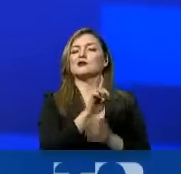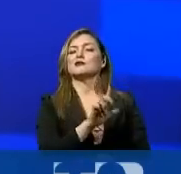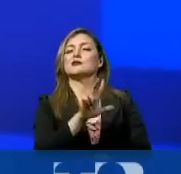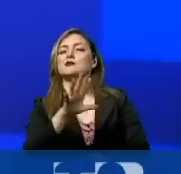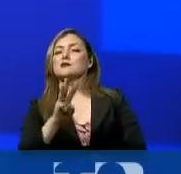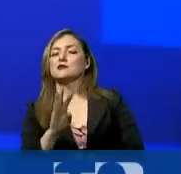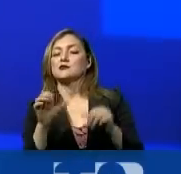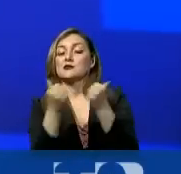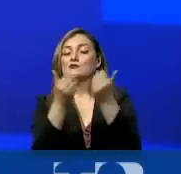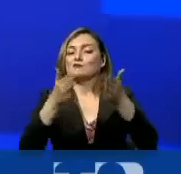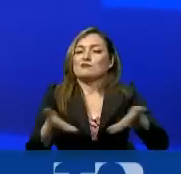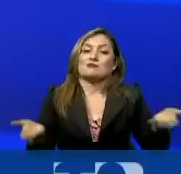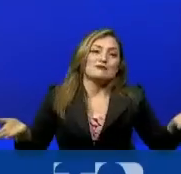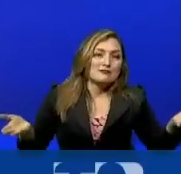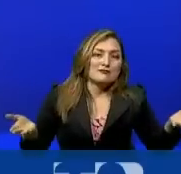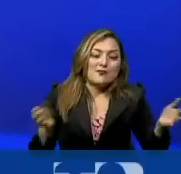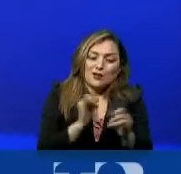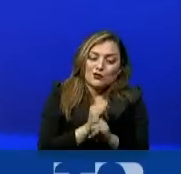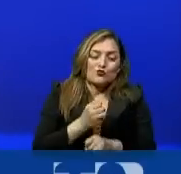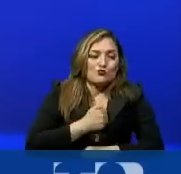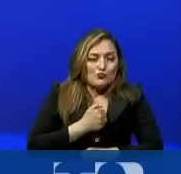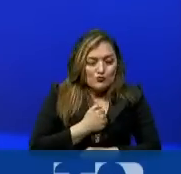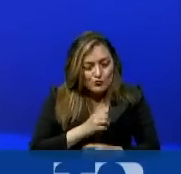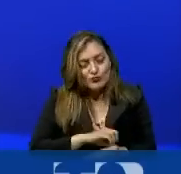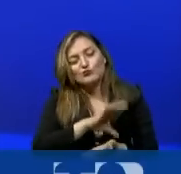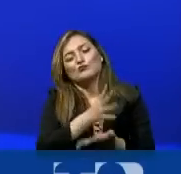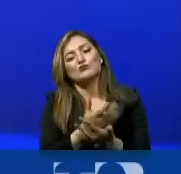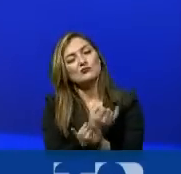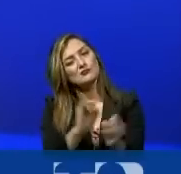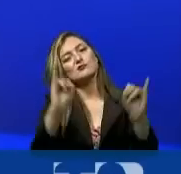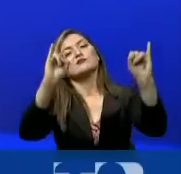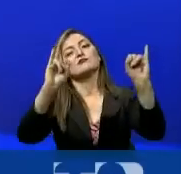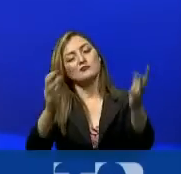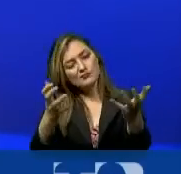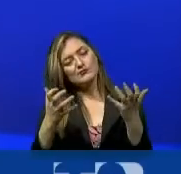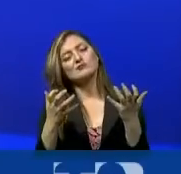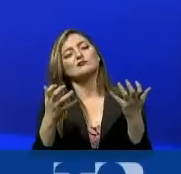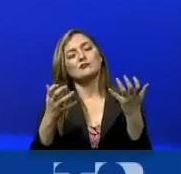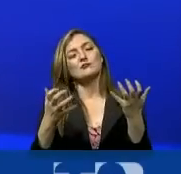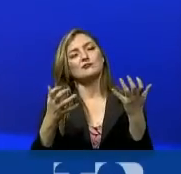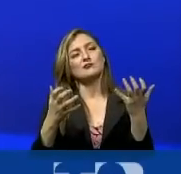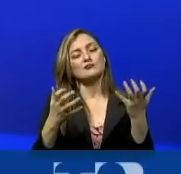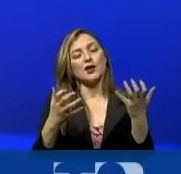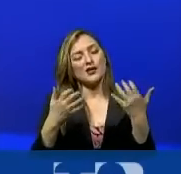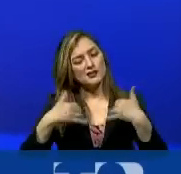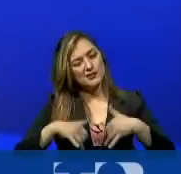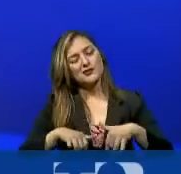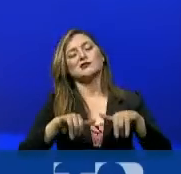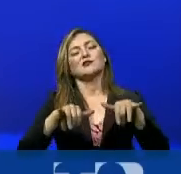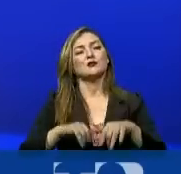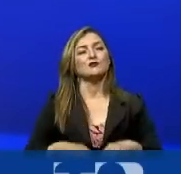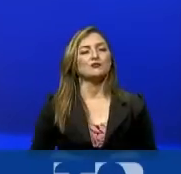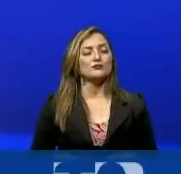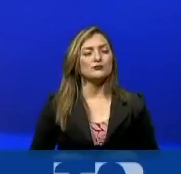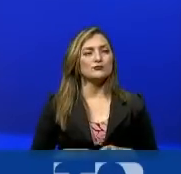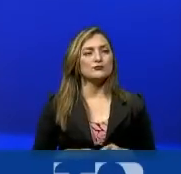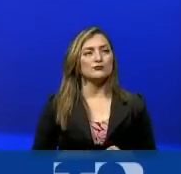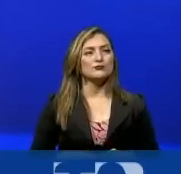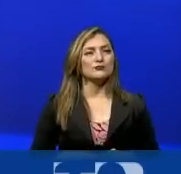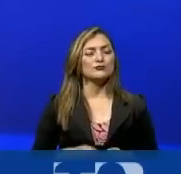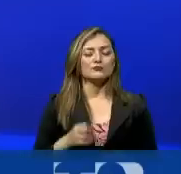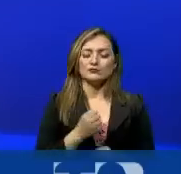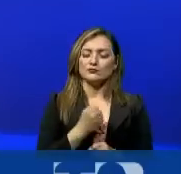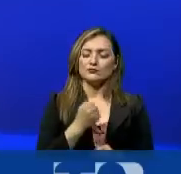los 136 legisladores, porque eso se trata de la institucionalidad de la Asamblea Nacional, que es lo que nosotros tenemos que restablecer. Tenemos que